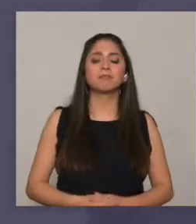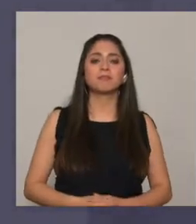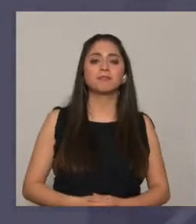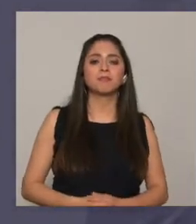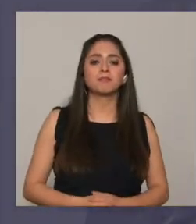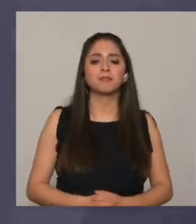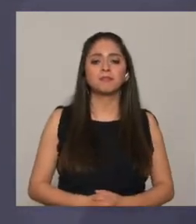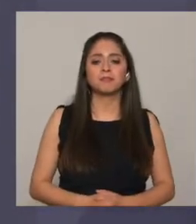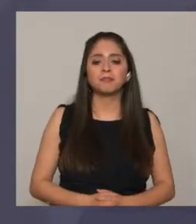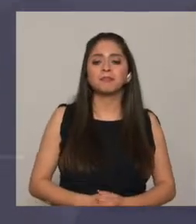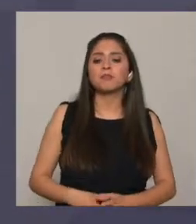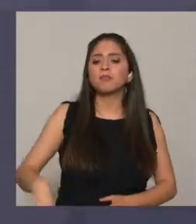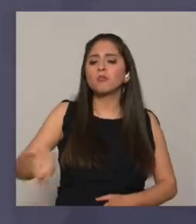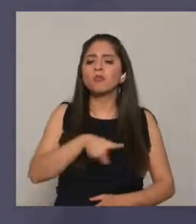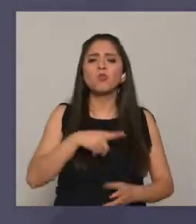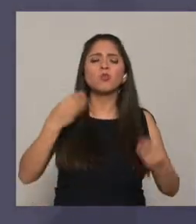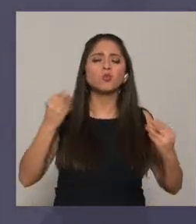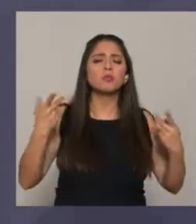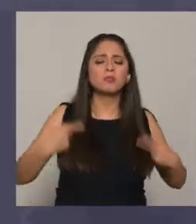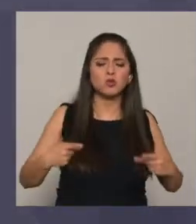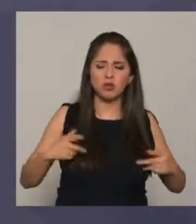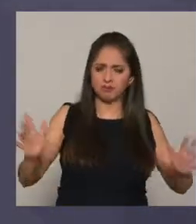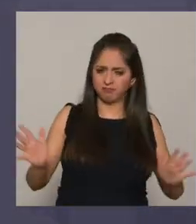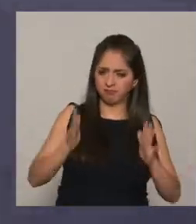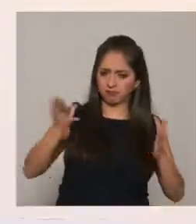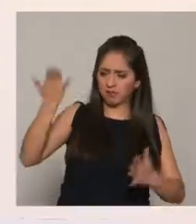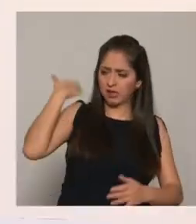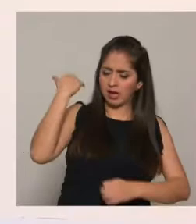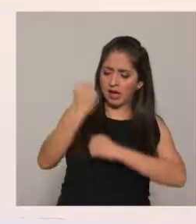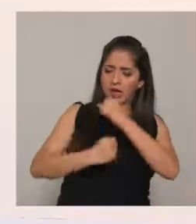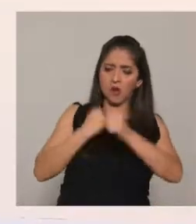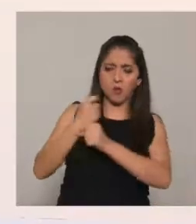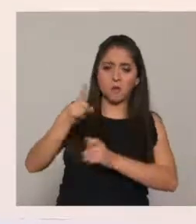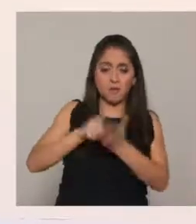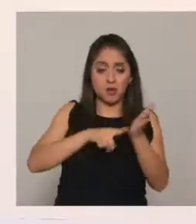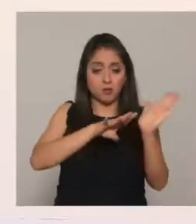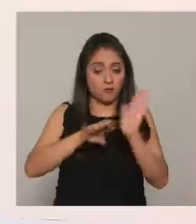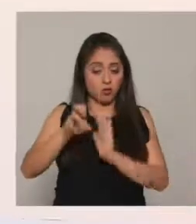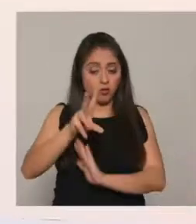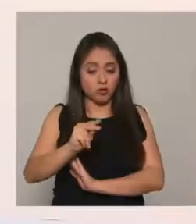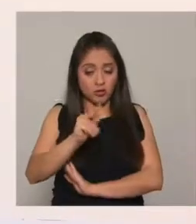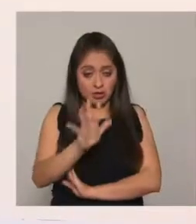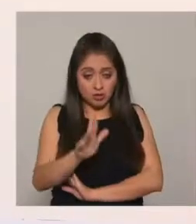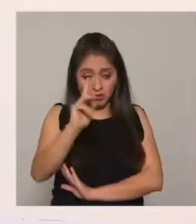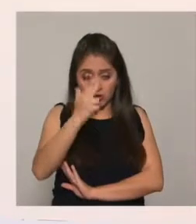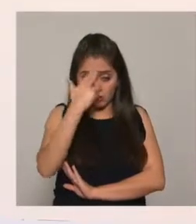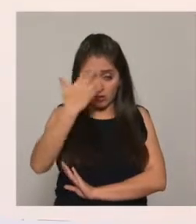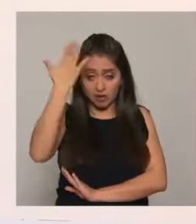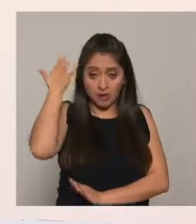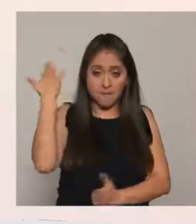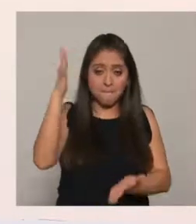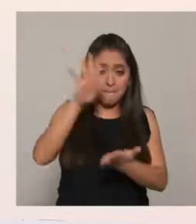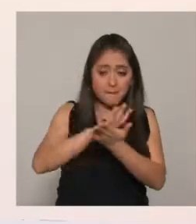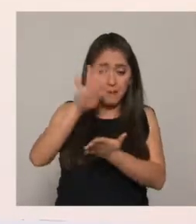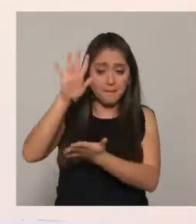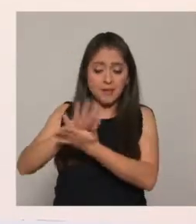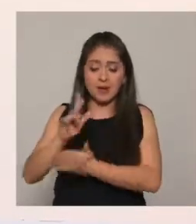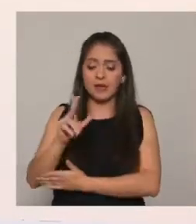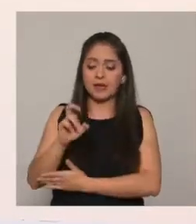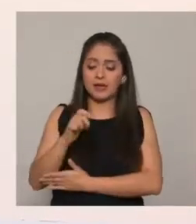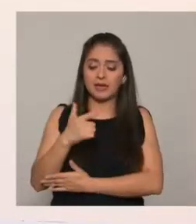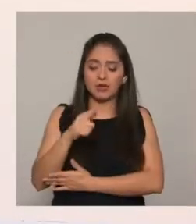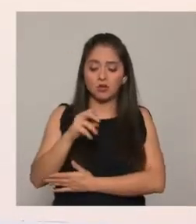que vimos, por ejemplo, en otros terremotos como en el del 85, que se cayó, se vino abajo el edificio del registro civil y todos